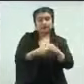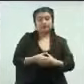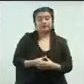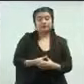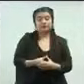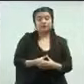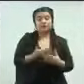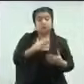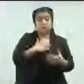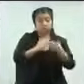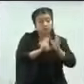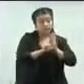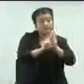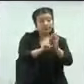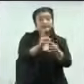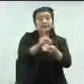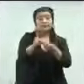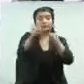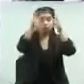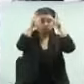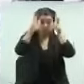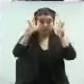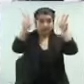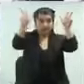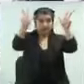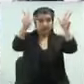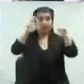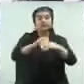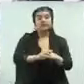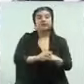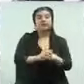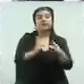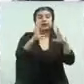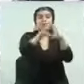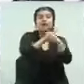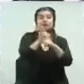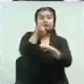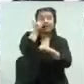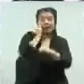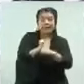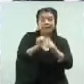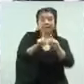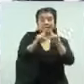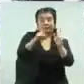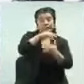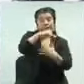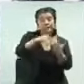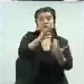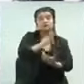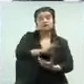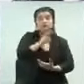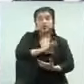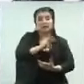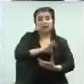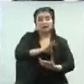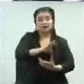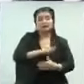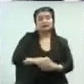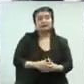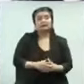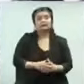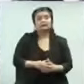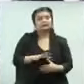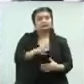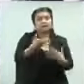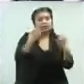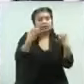como representante del distrito de Suchitepéquez. La noche de ayer, a través de los diferentes medios de comunicación y de las redes sociales, surgió